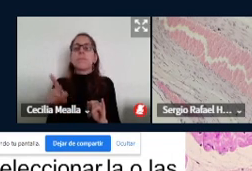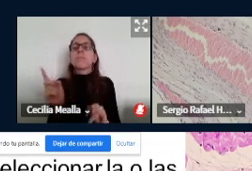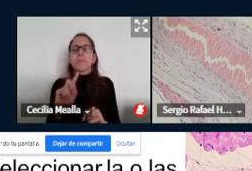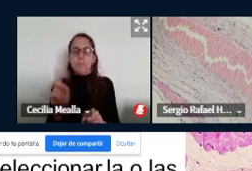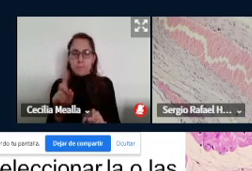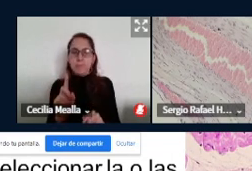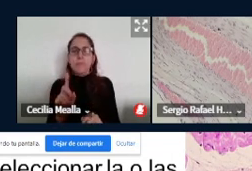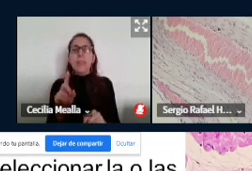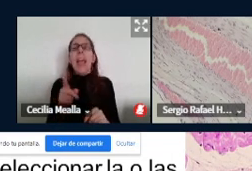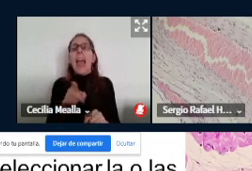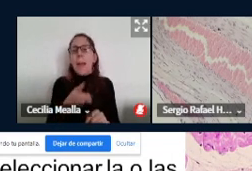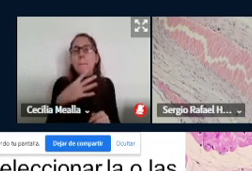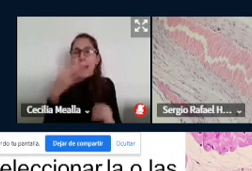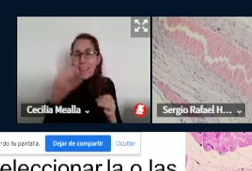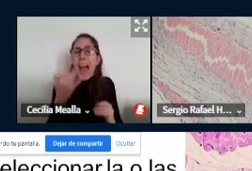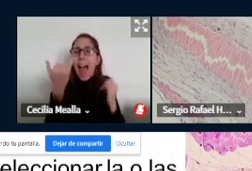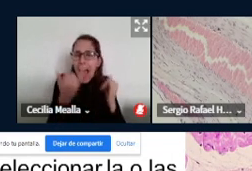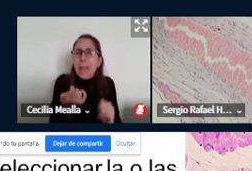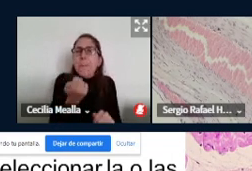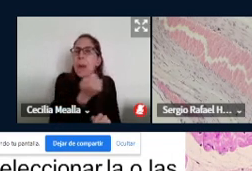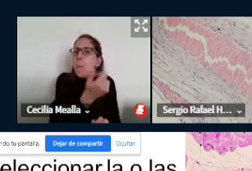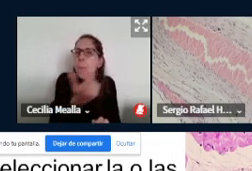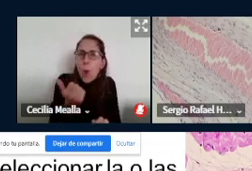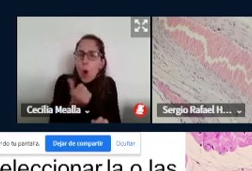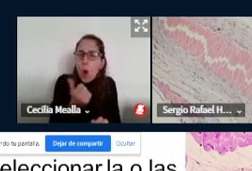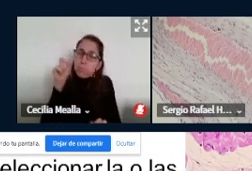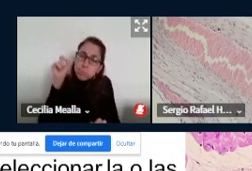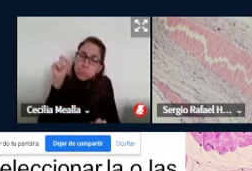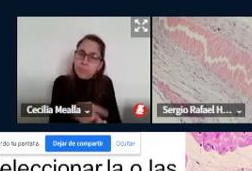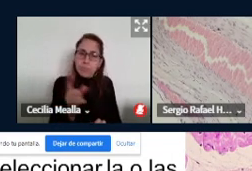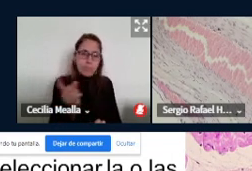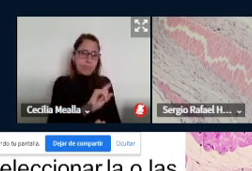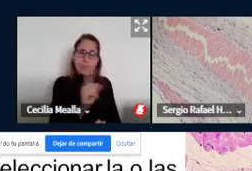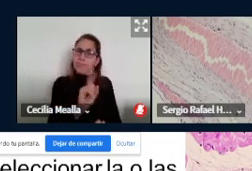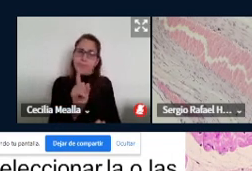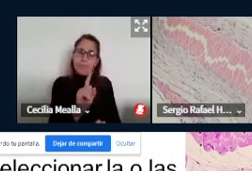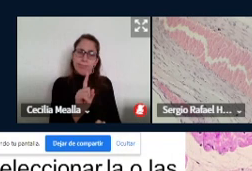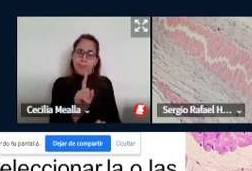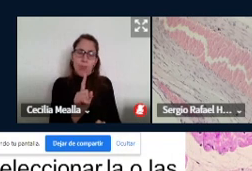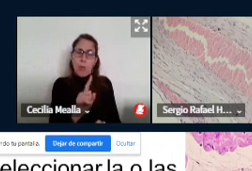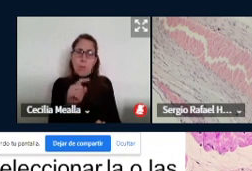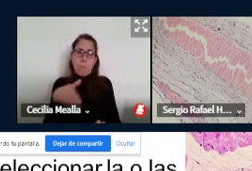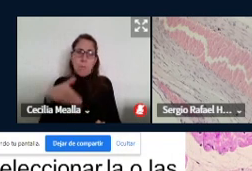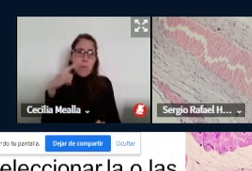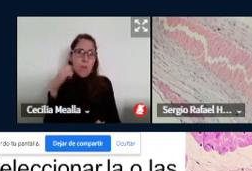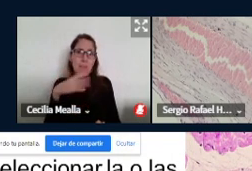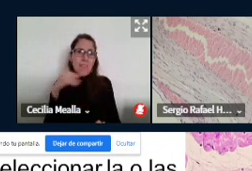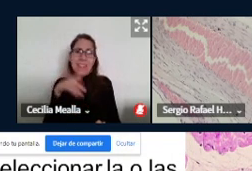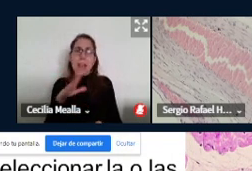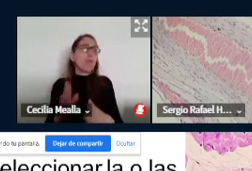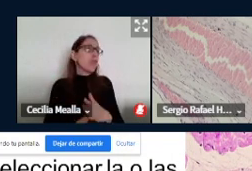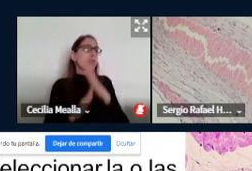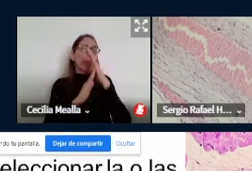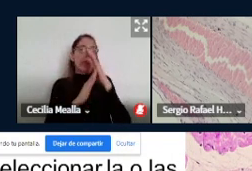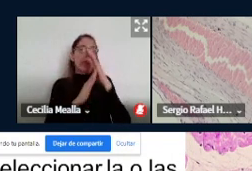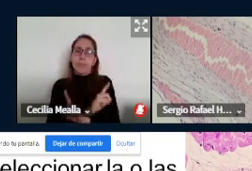escasas miofibrillas, pero no es lo que la caracteriza. Más que nada están especializadas en la conducción de impulsos. Claro.